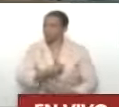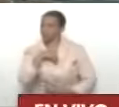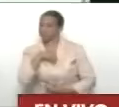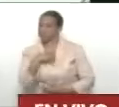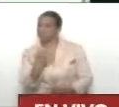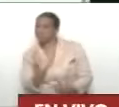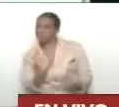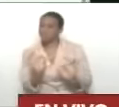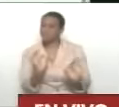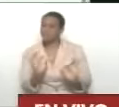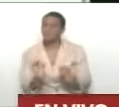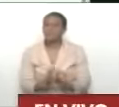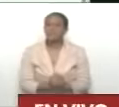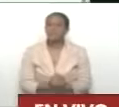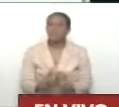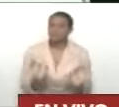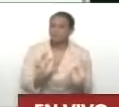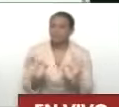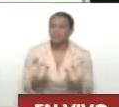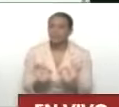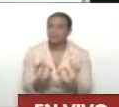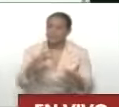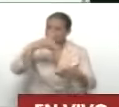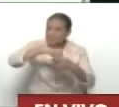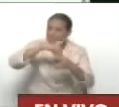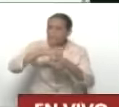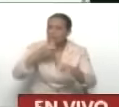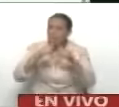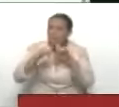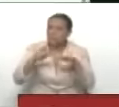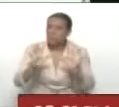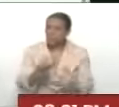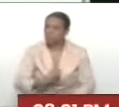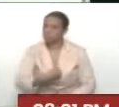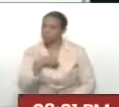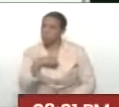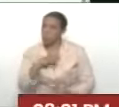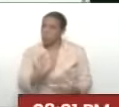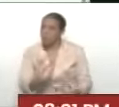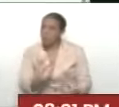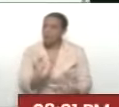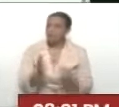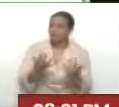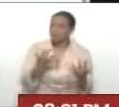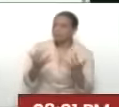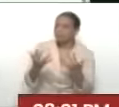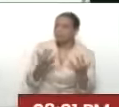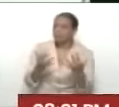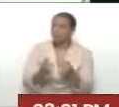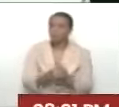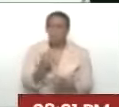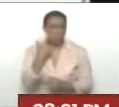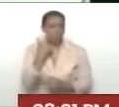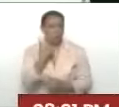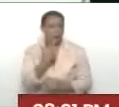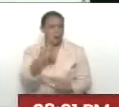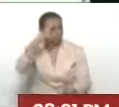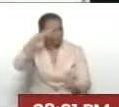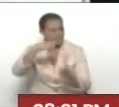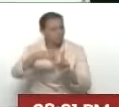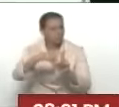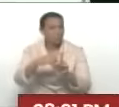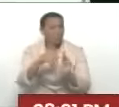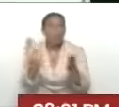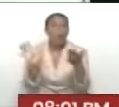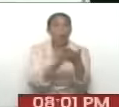¿Qué? Hay un dato bien interesante también, que me gusta. Te llama la atención. Me llama la atención. Rueda en la